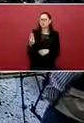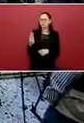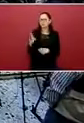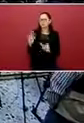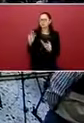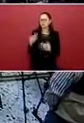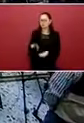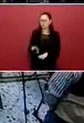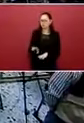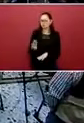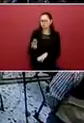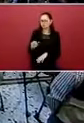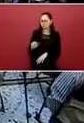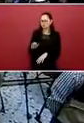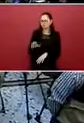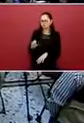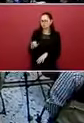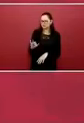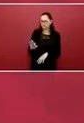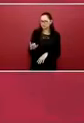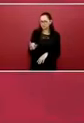El banco, ¿no? Sí, por ejemplo,